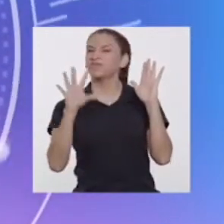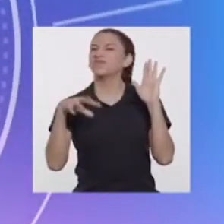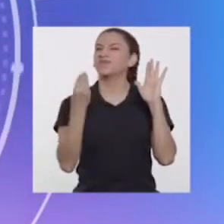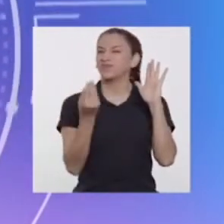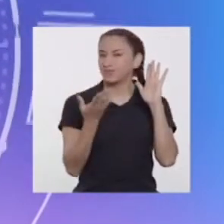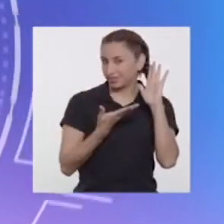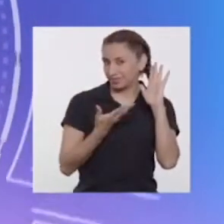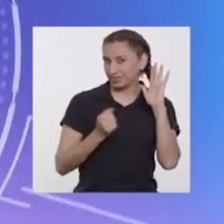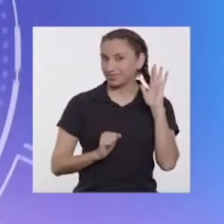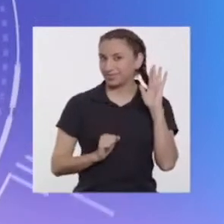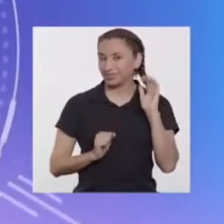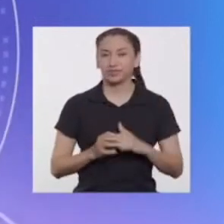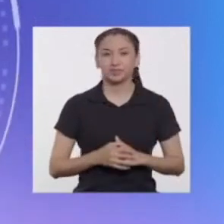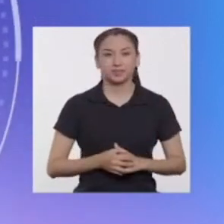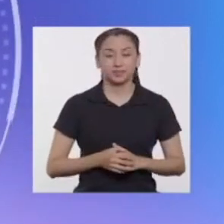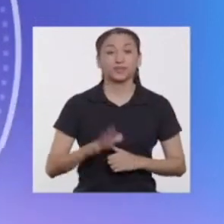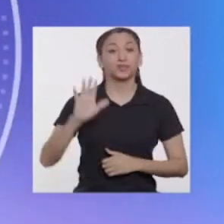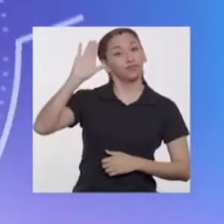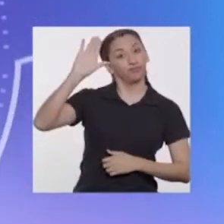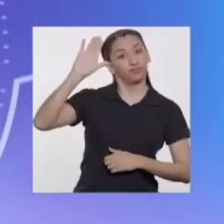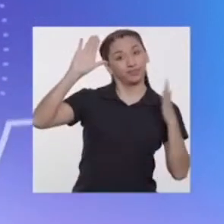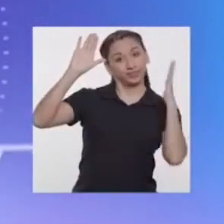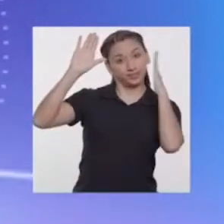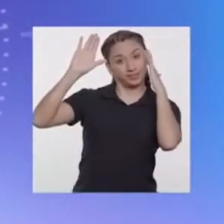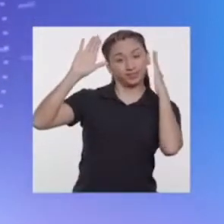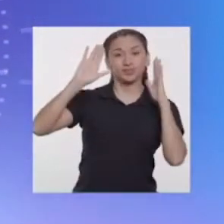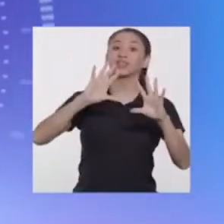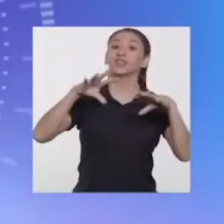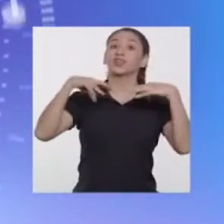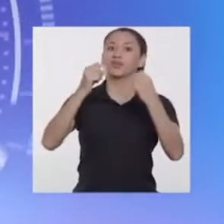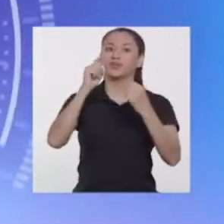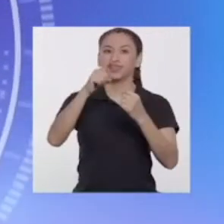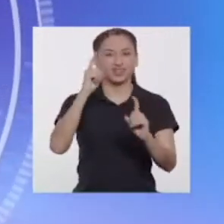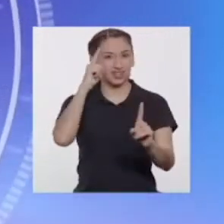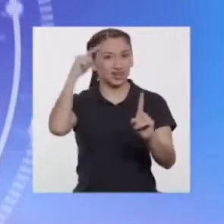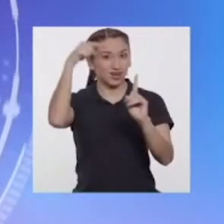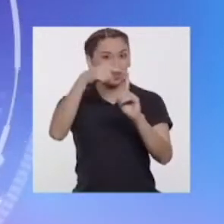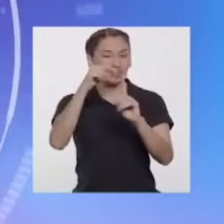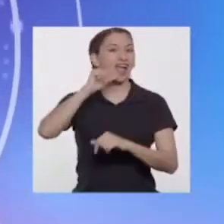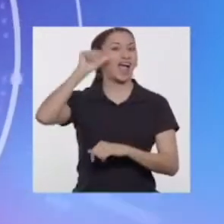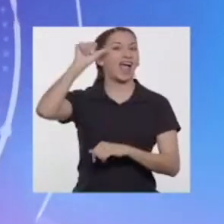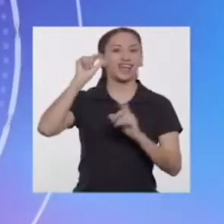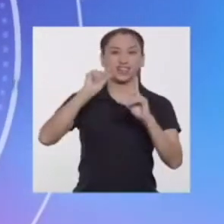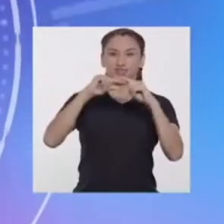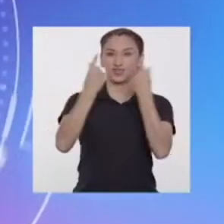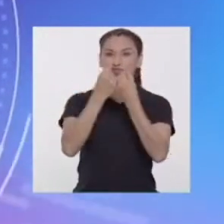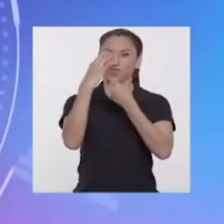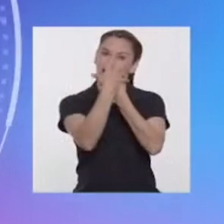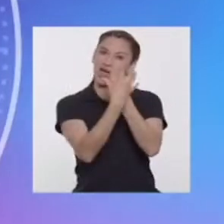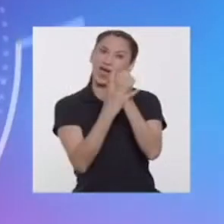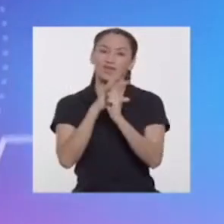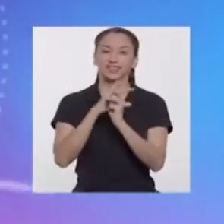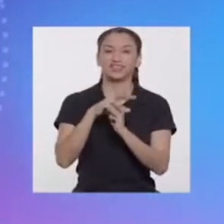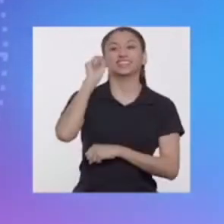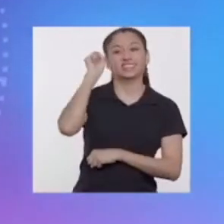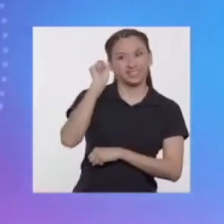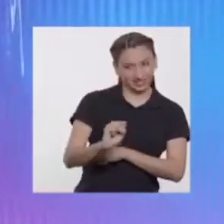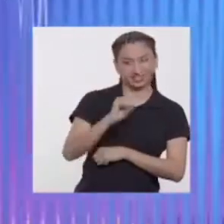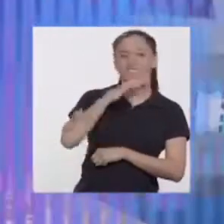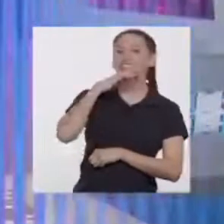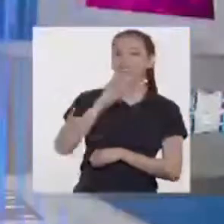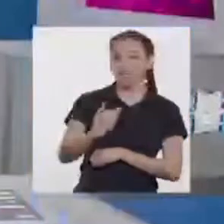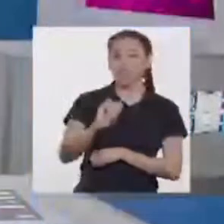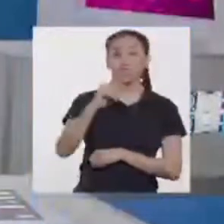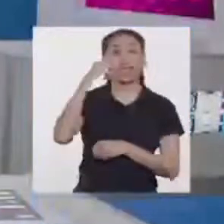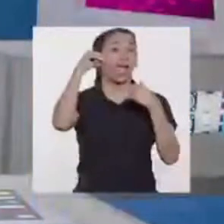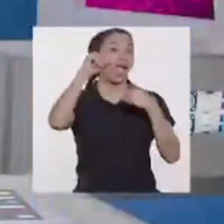¿Por qué será? Yo sé, porque fue el propósito que cumplió ayer el equipo Armadillo. ¡Así